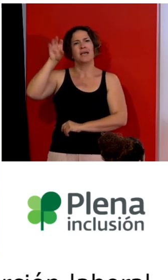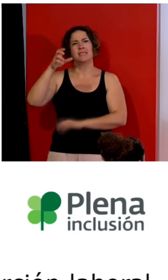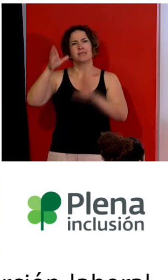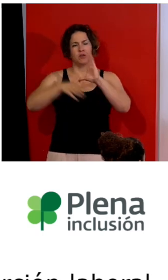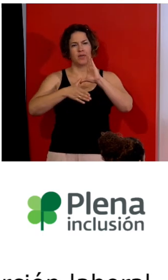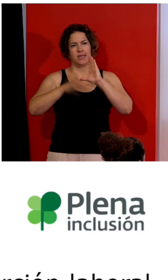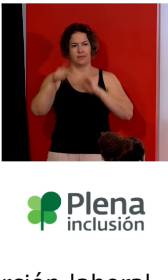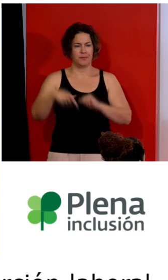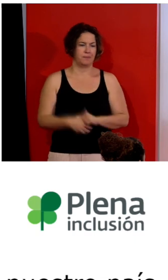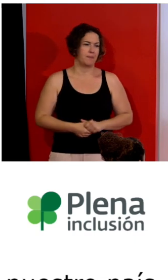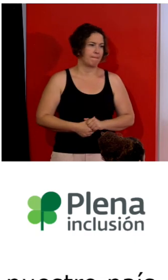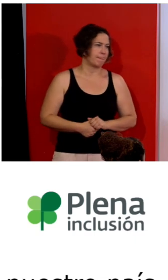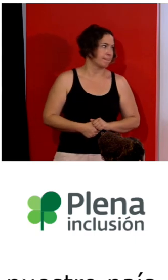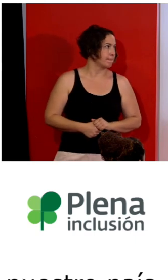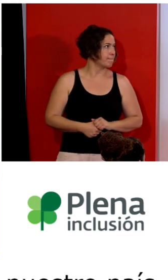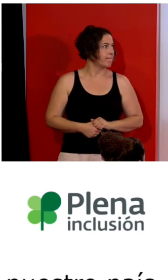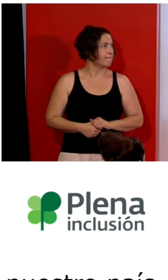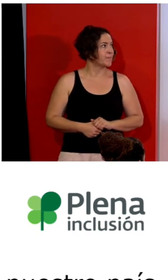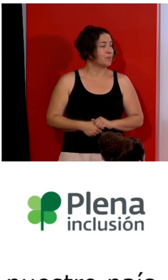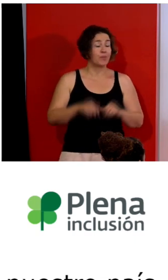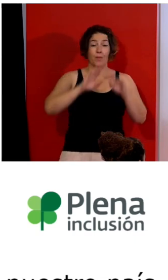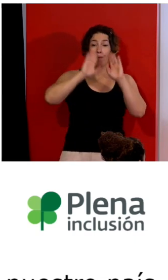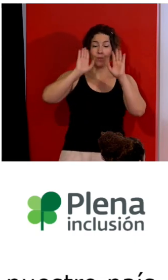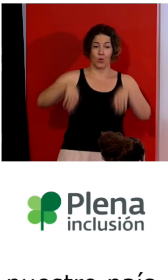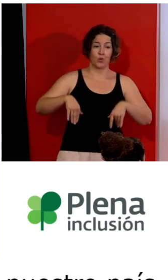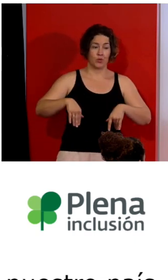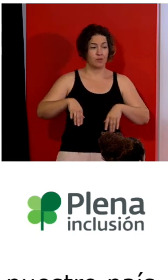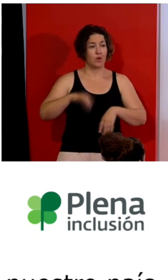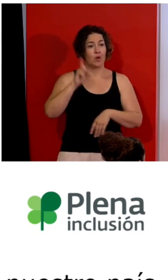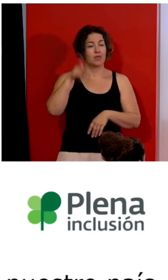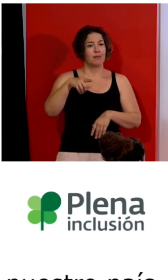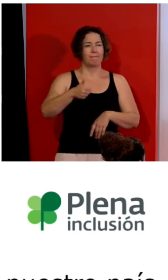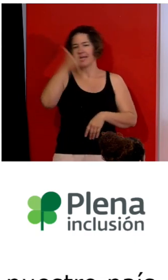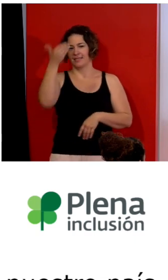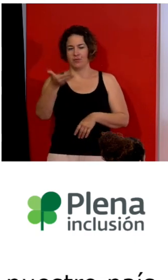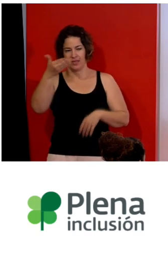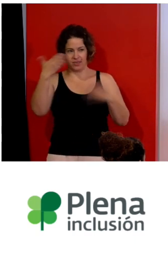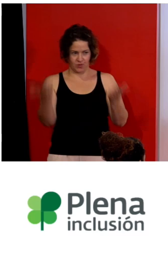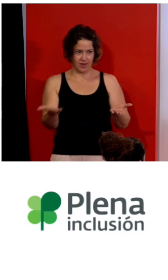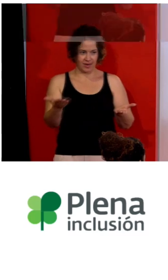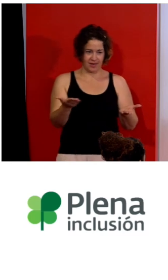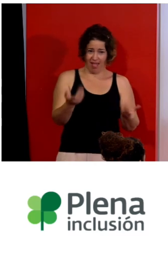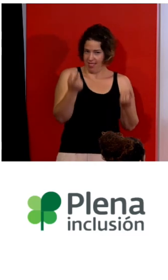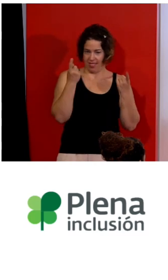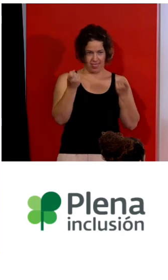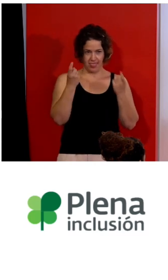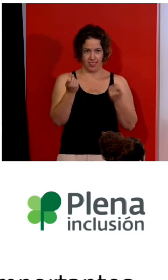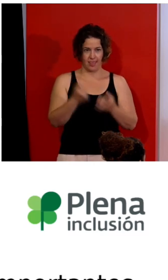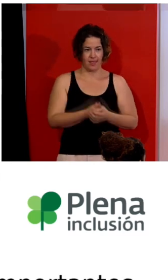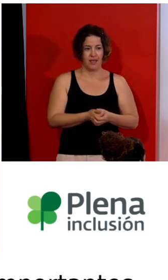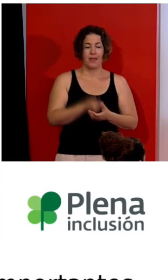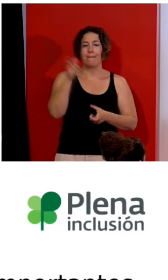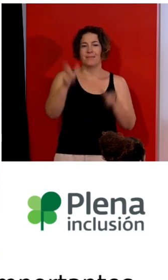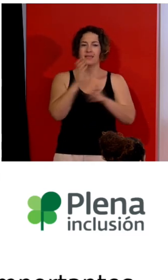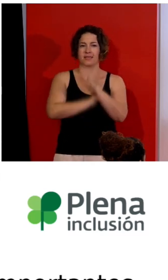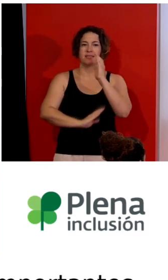Iberoamérica. Contamos, por último, con los más importantes, los más imprescindibles, las personas